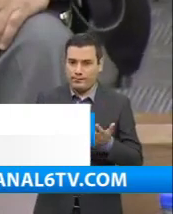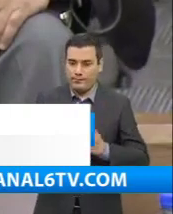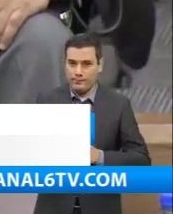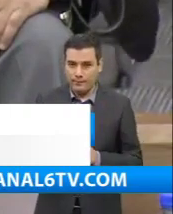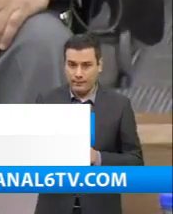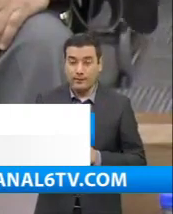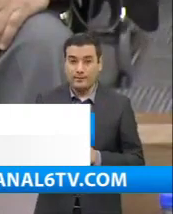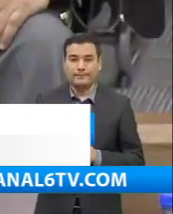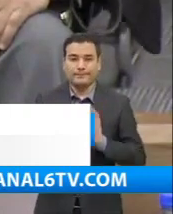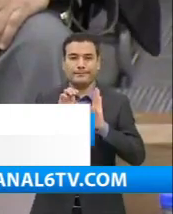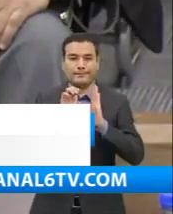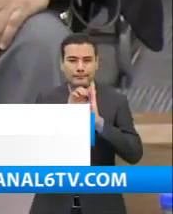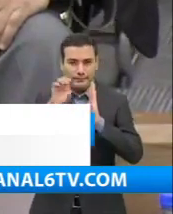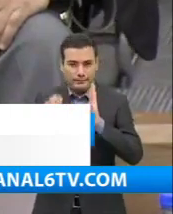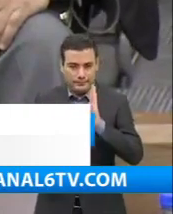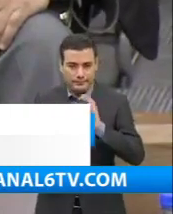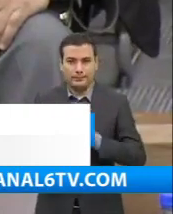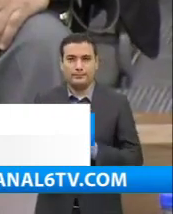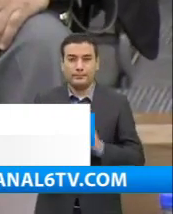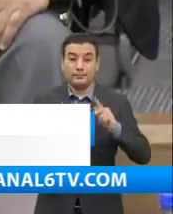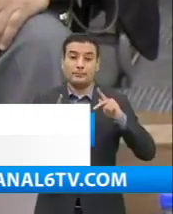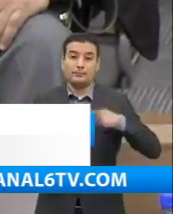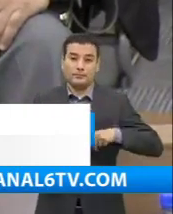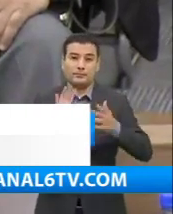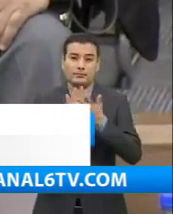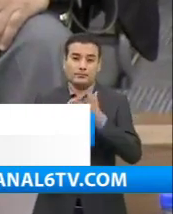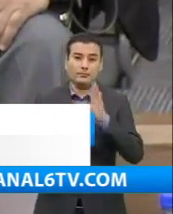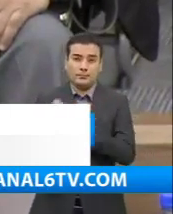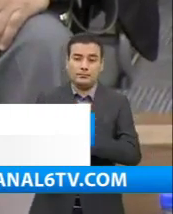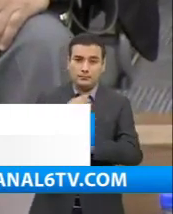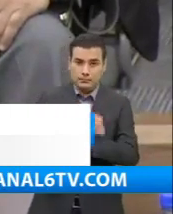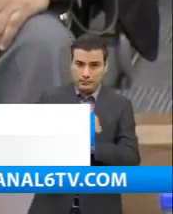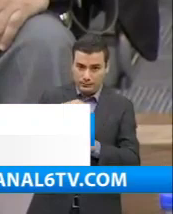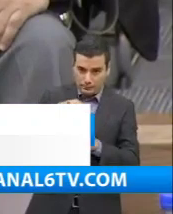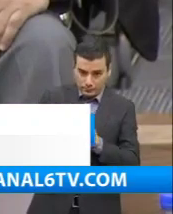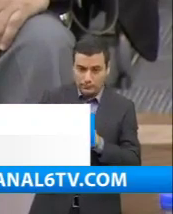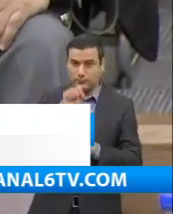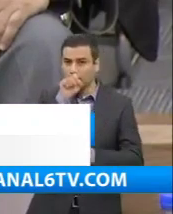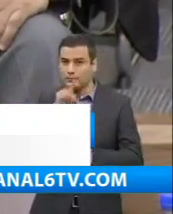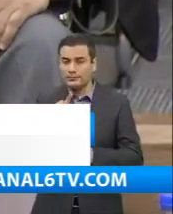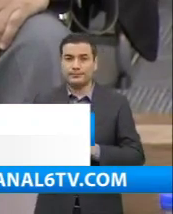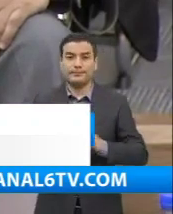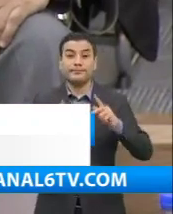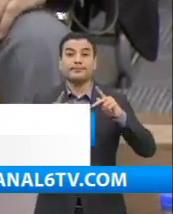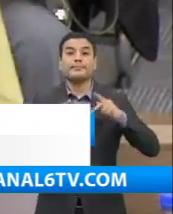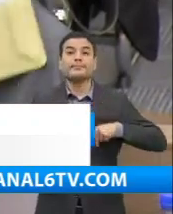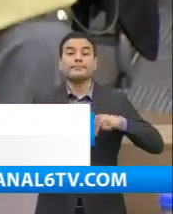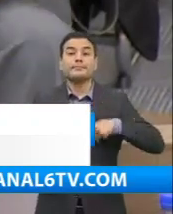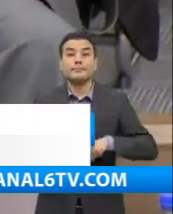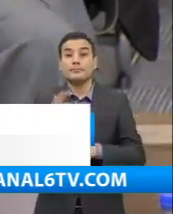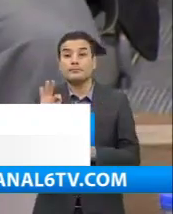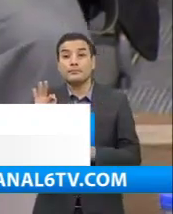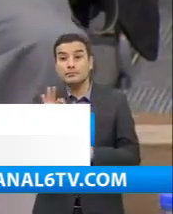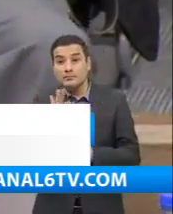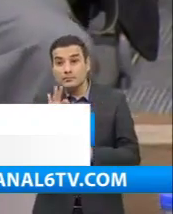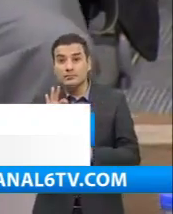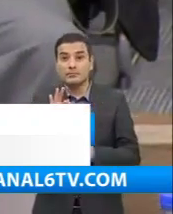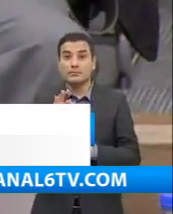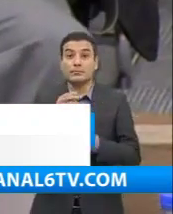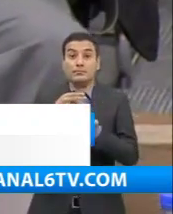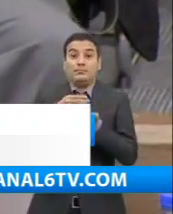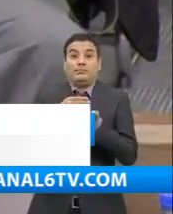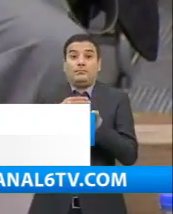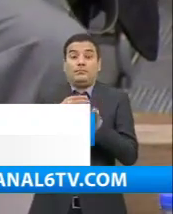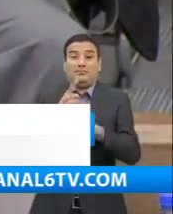poblacionales, tales como el voto a las personas en prisión preventiva, el voto anticipado para las personas que se encuentran en situación de